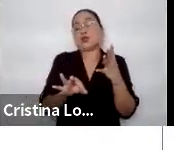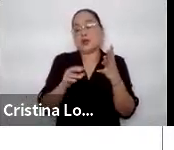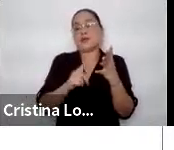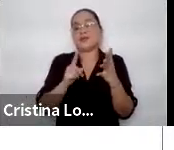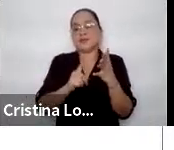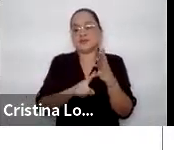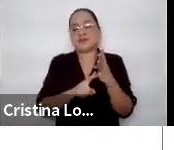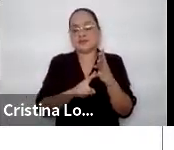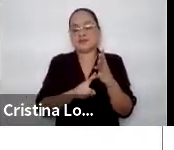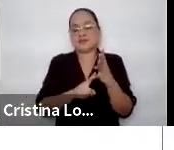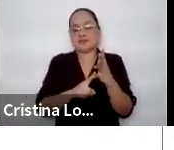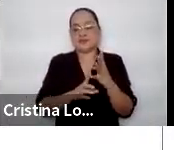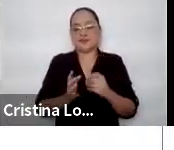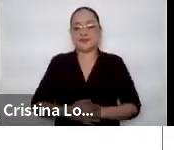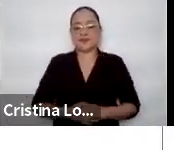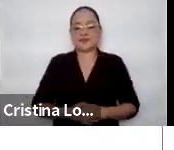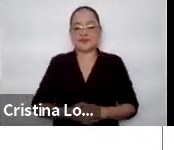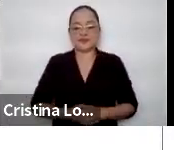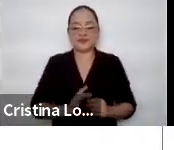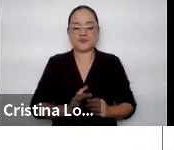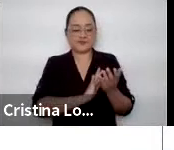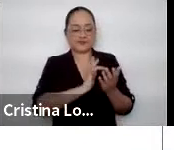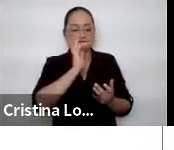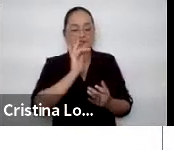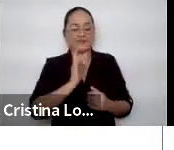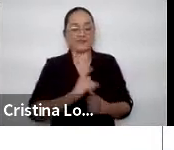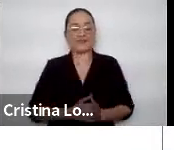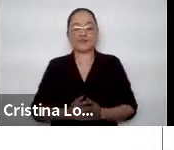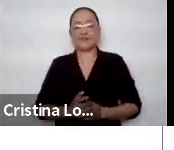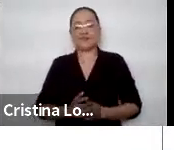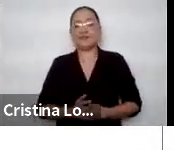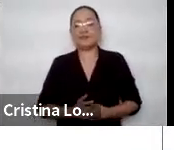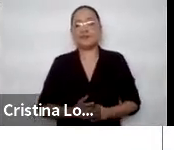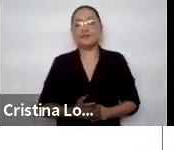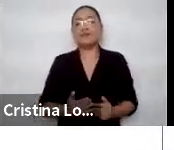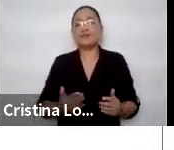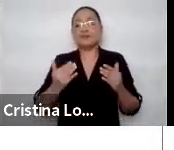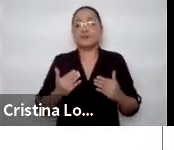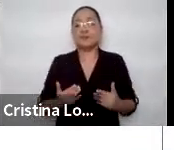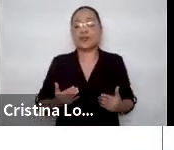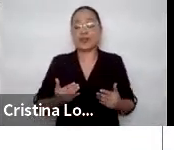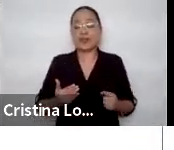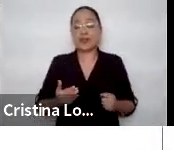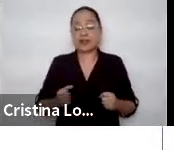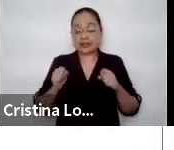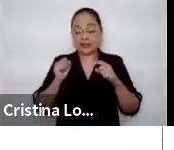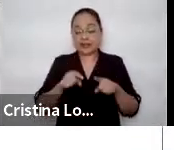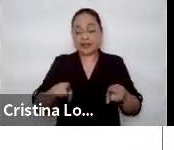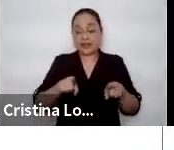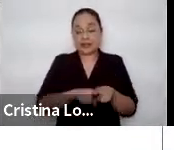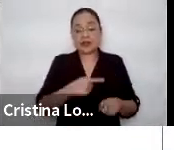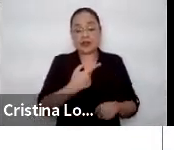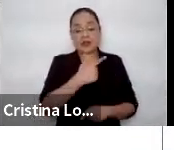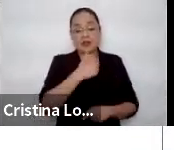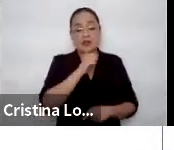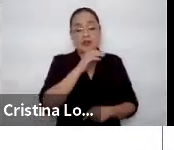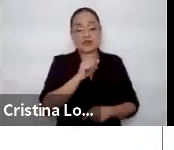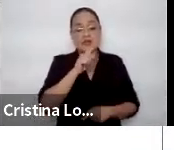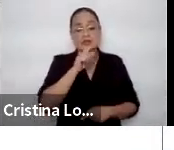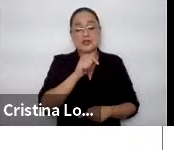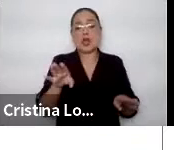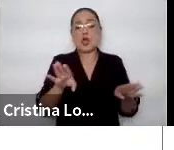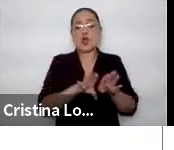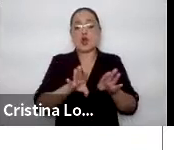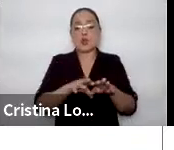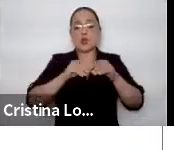siguiente al cierre. Gracias. También nos preguntan, ¿la Gaceta se publica por entidad federativa, circuito o